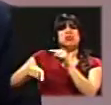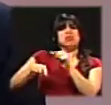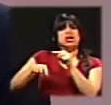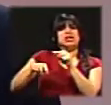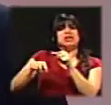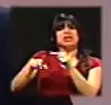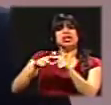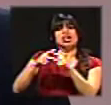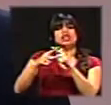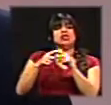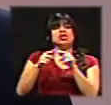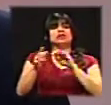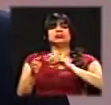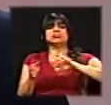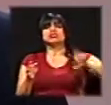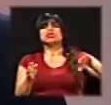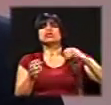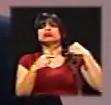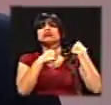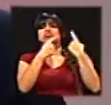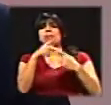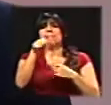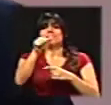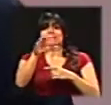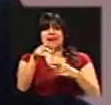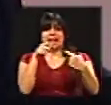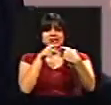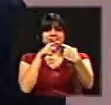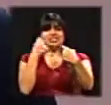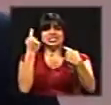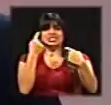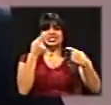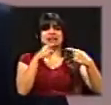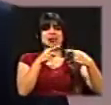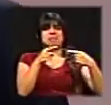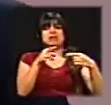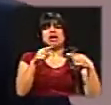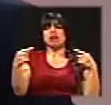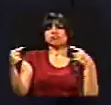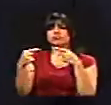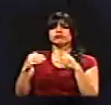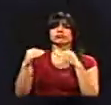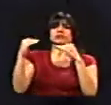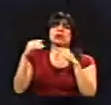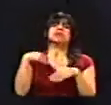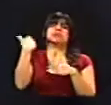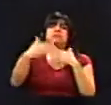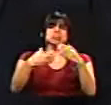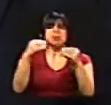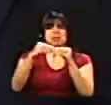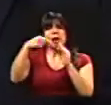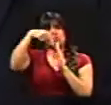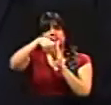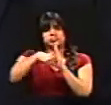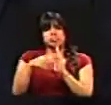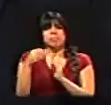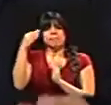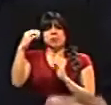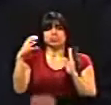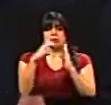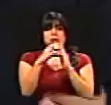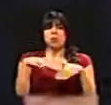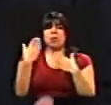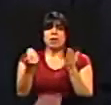digamos, a su enemigo histórico durante los últimos años, que fue el PAC, y lo hizo crecer en el Continuaremos escenario. Profundizando en esto en el próximo bloque,